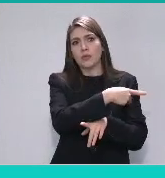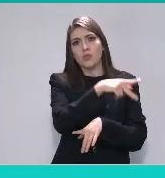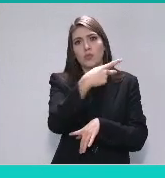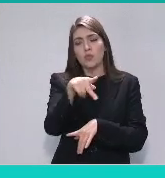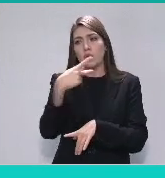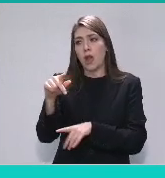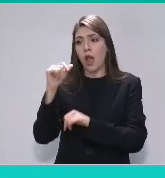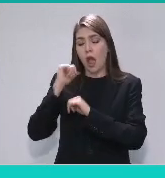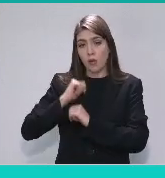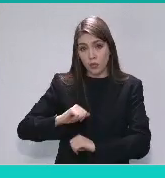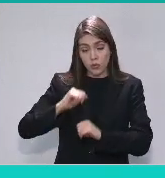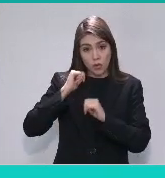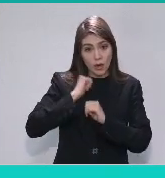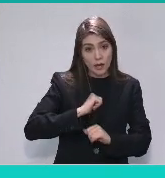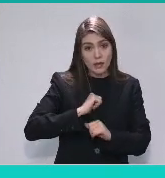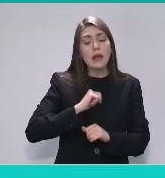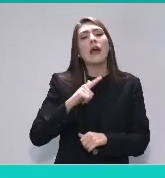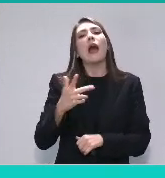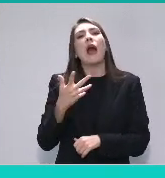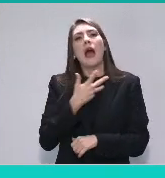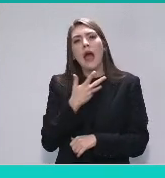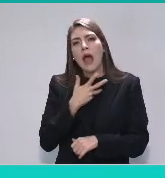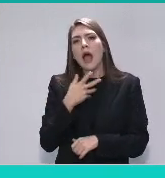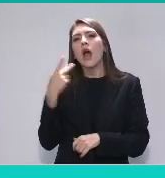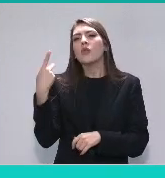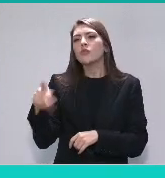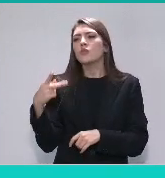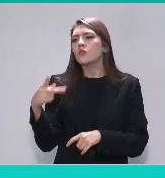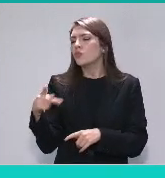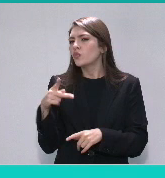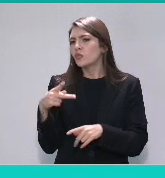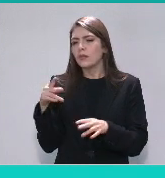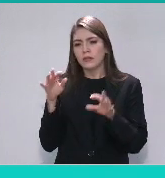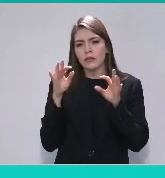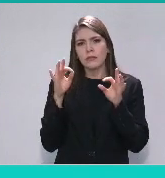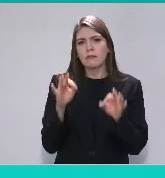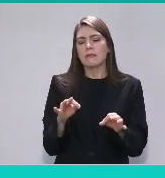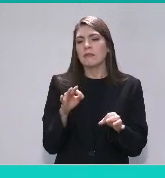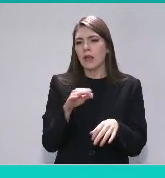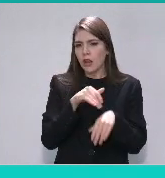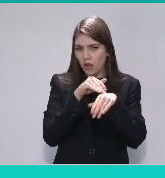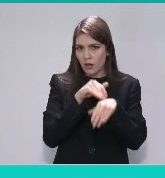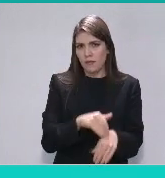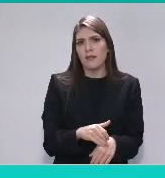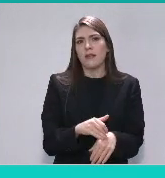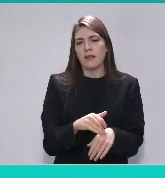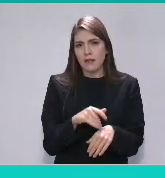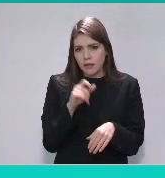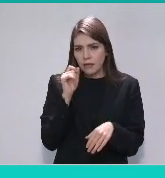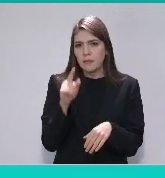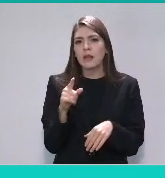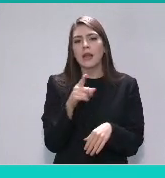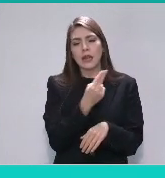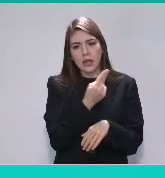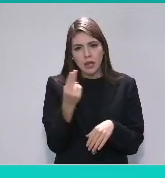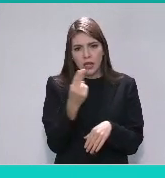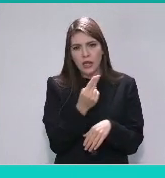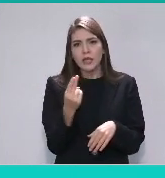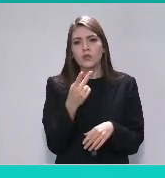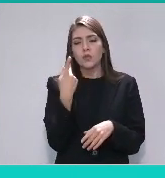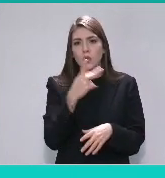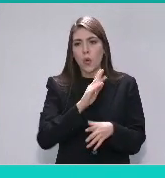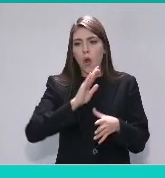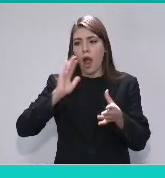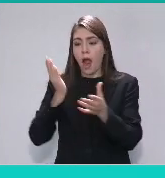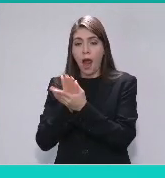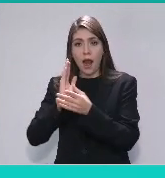se encuentra determinada en función de su naturaleza esto es al encontrarse bajo resguardo en los archivos